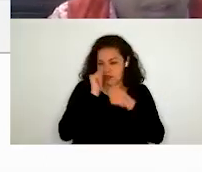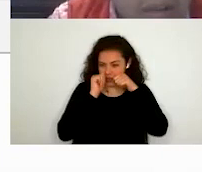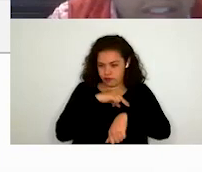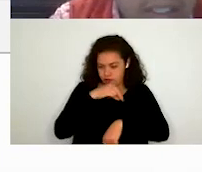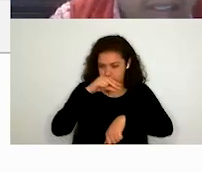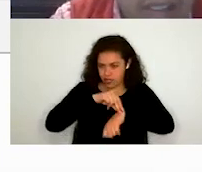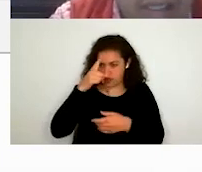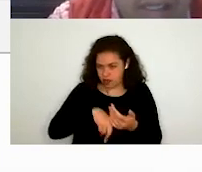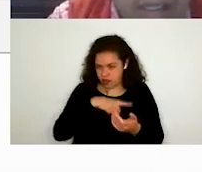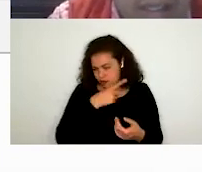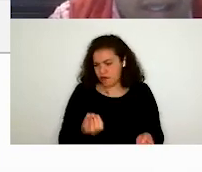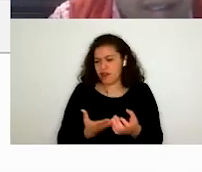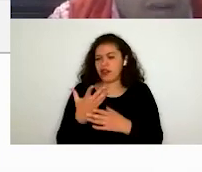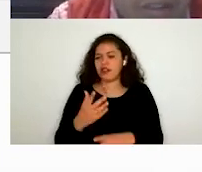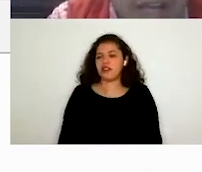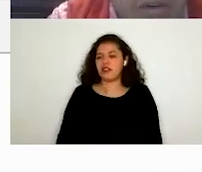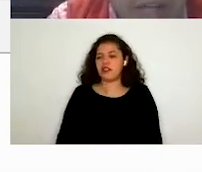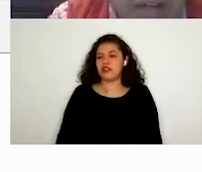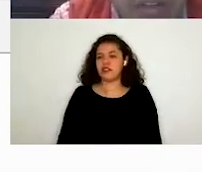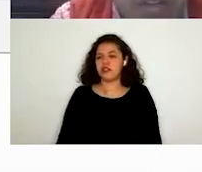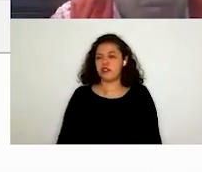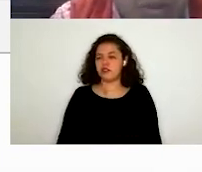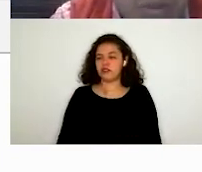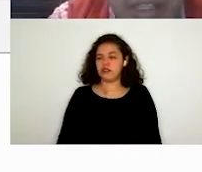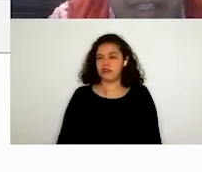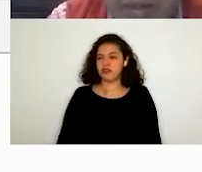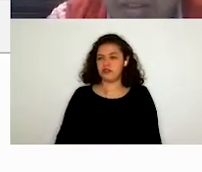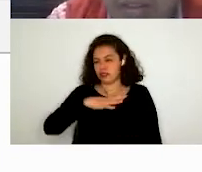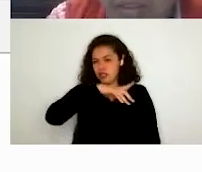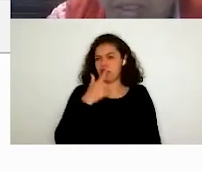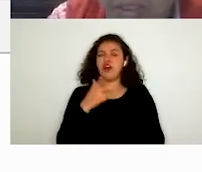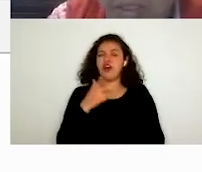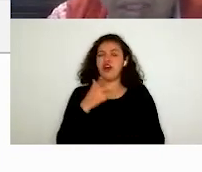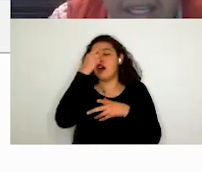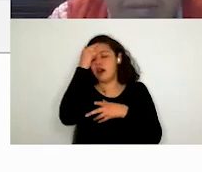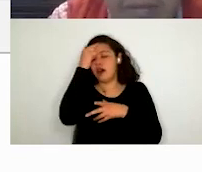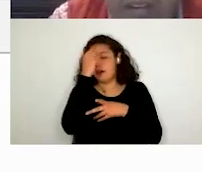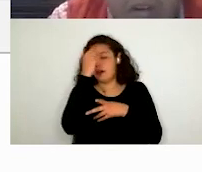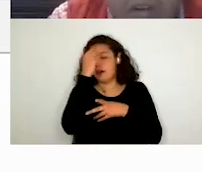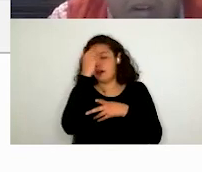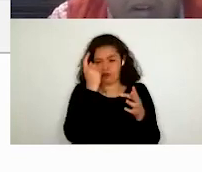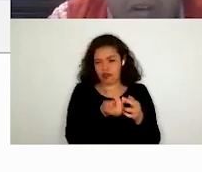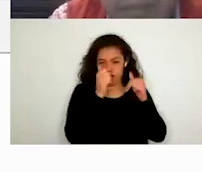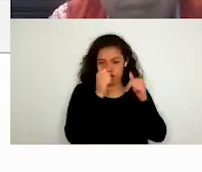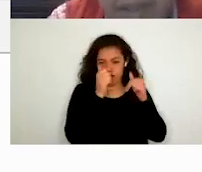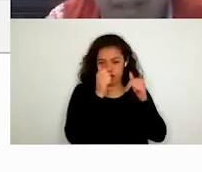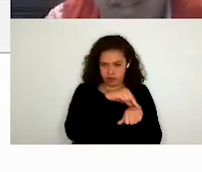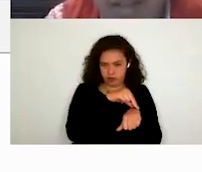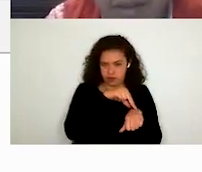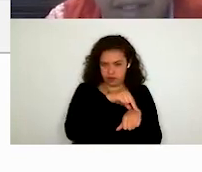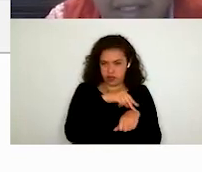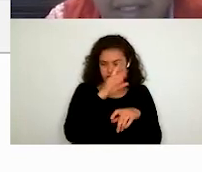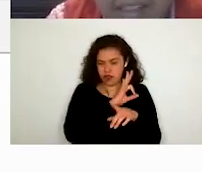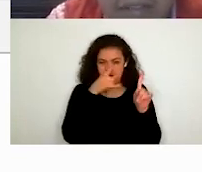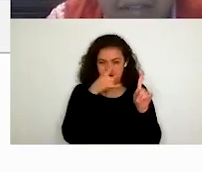nos dice, contar con al menos un botiquín de primeros auxilios, ya sea fijo o portátil,